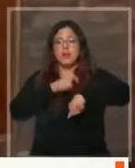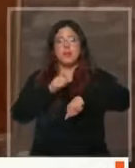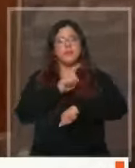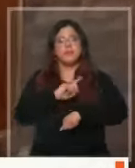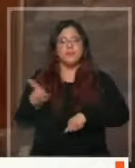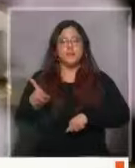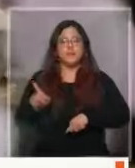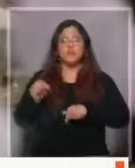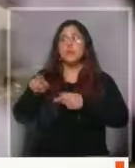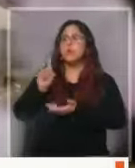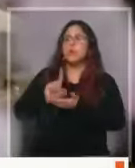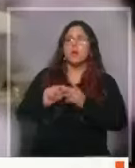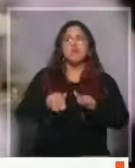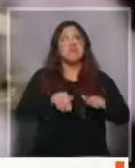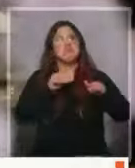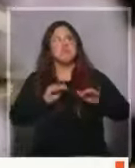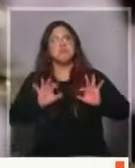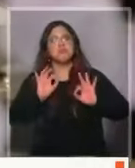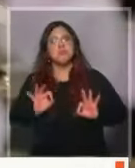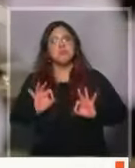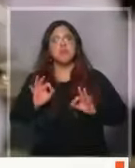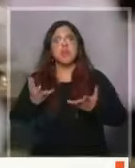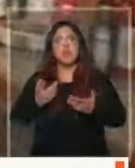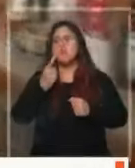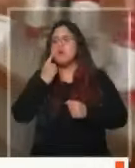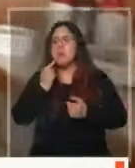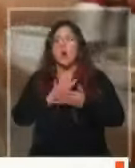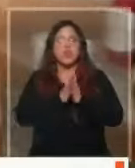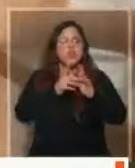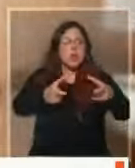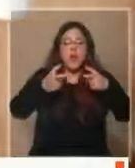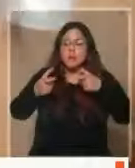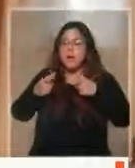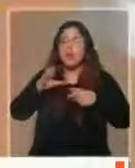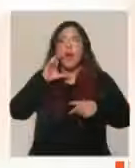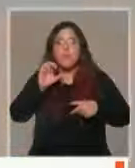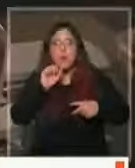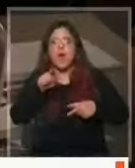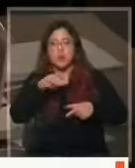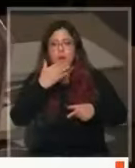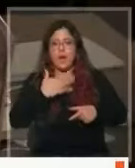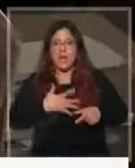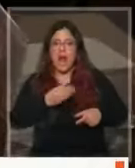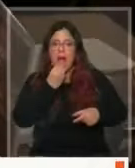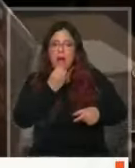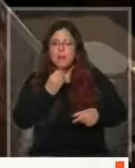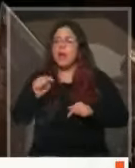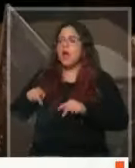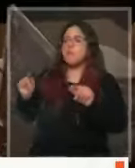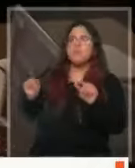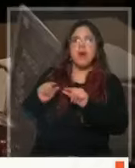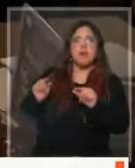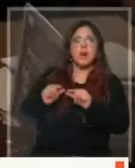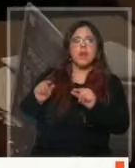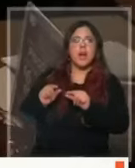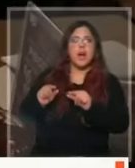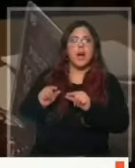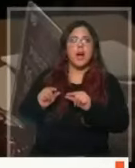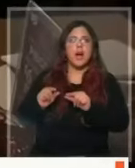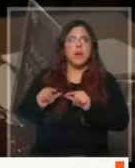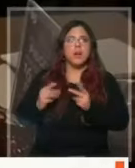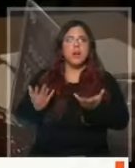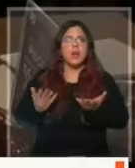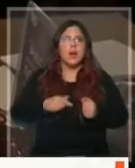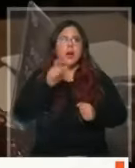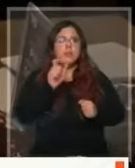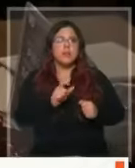Un espacio cómodo e ideal para ir a degustar todos los platos peruanos que se quiera comer. Sale más económico, bueno, para quien come